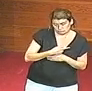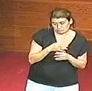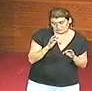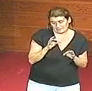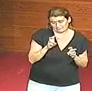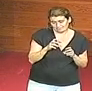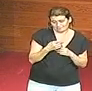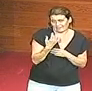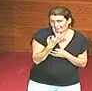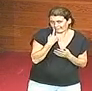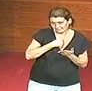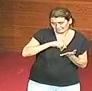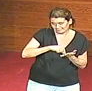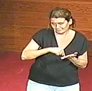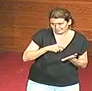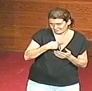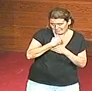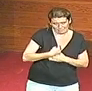Y para eso también hay que entender